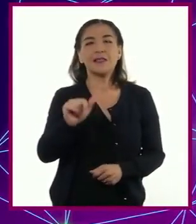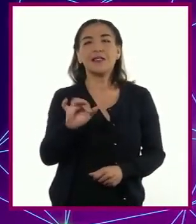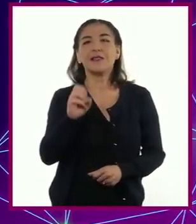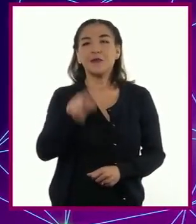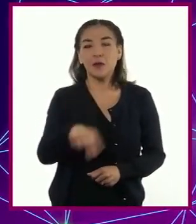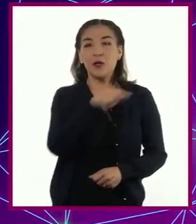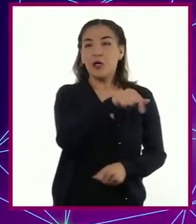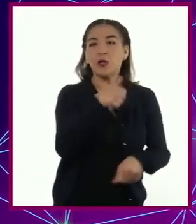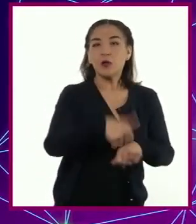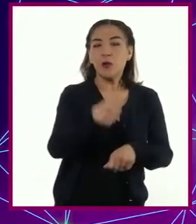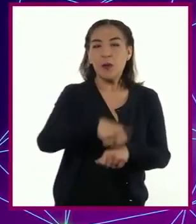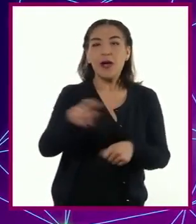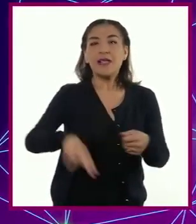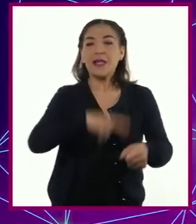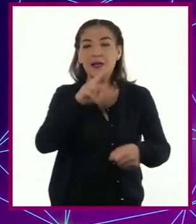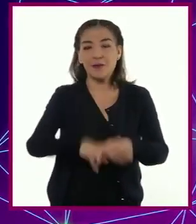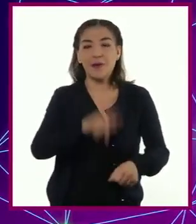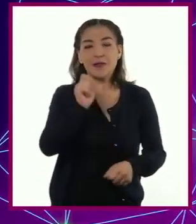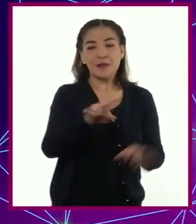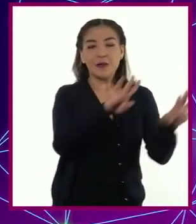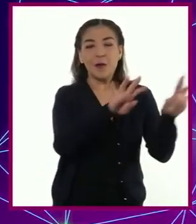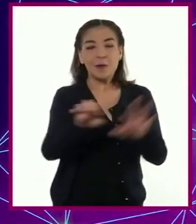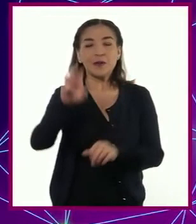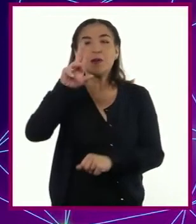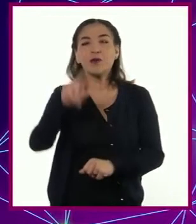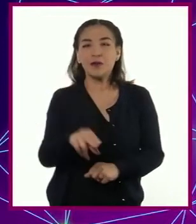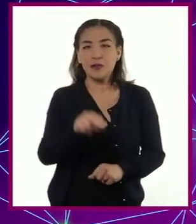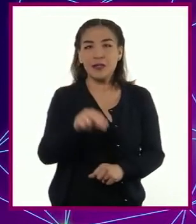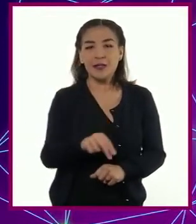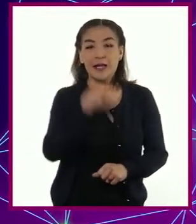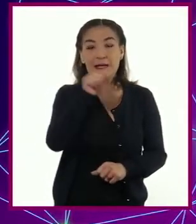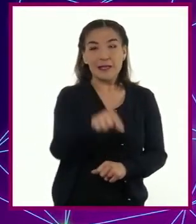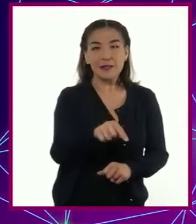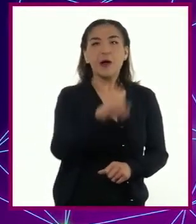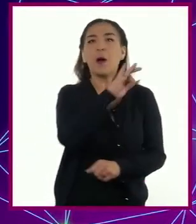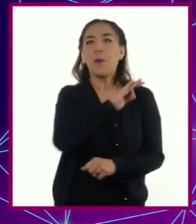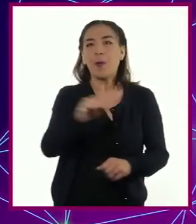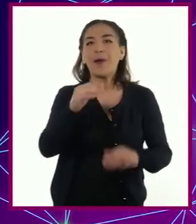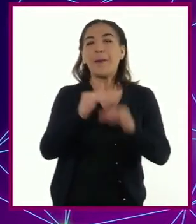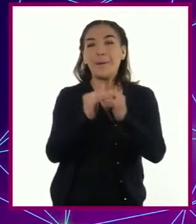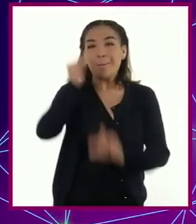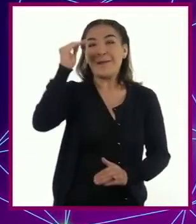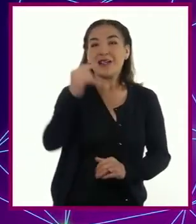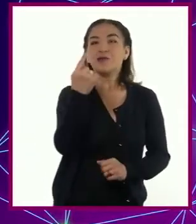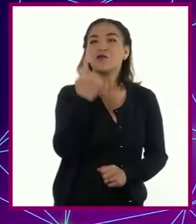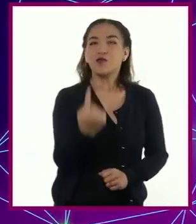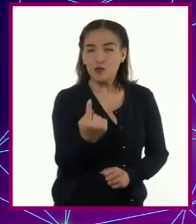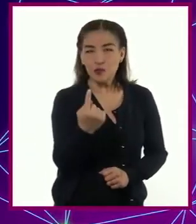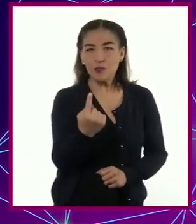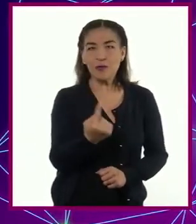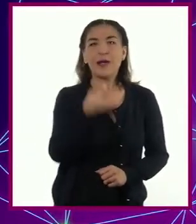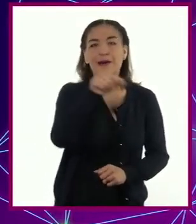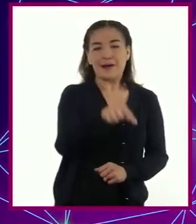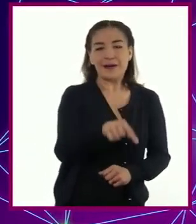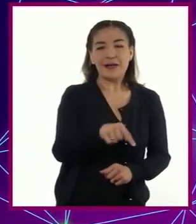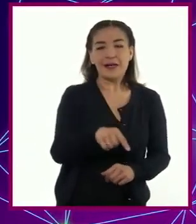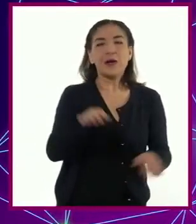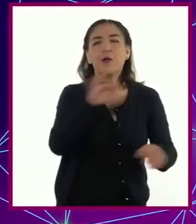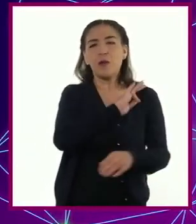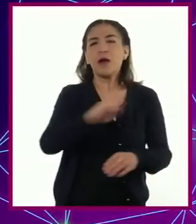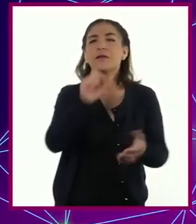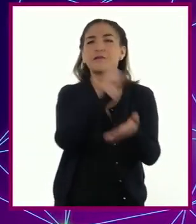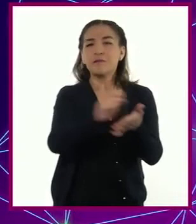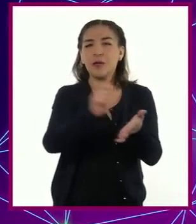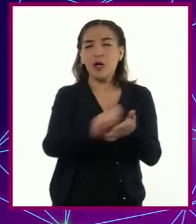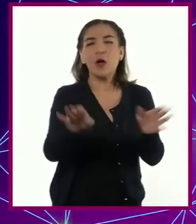el número natural 980, el cual es mayor a 1, se puede escribir como